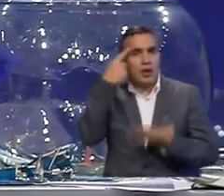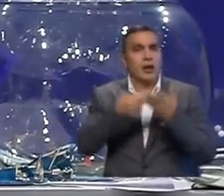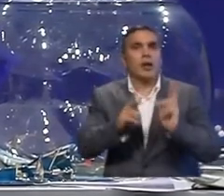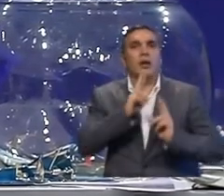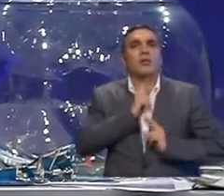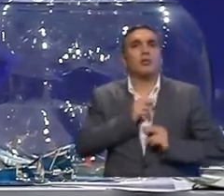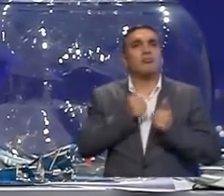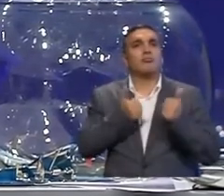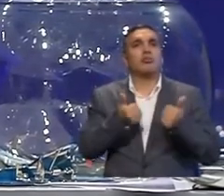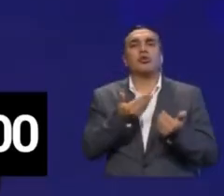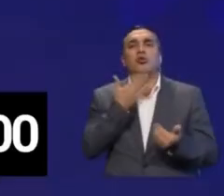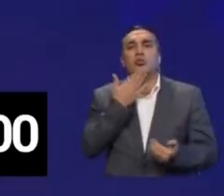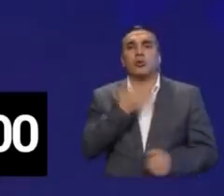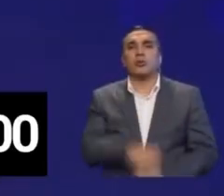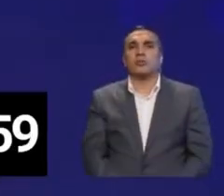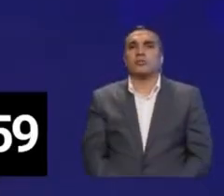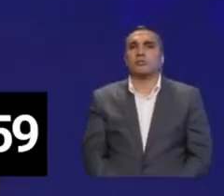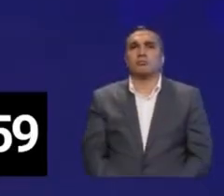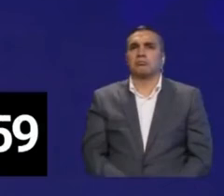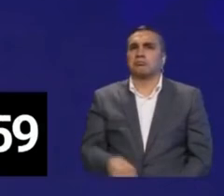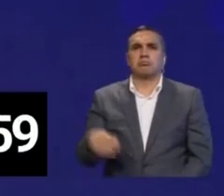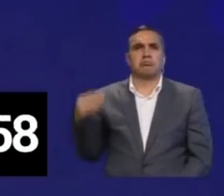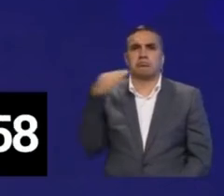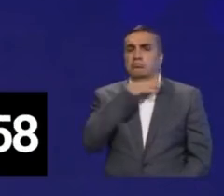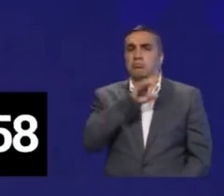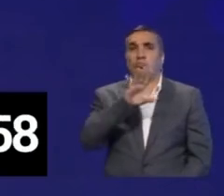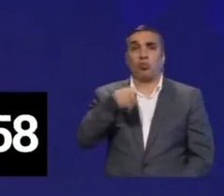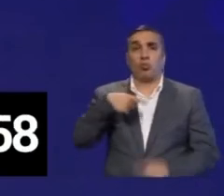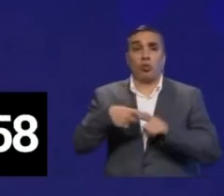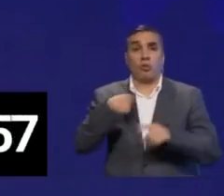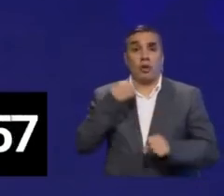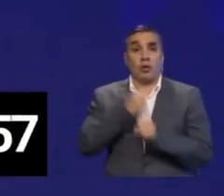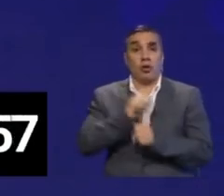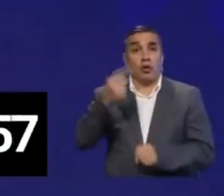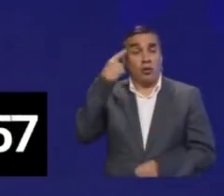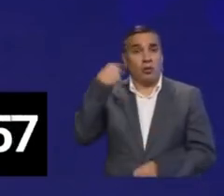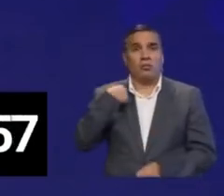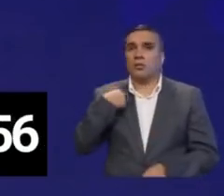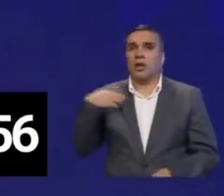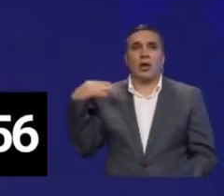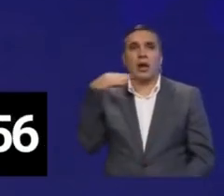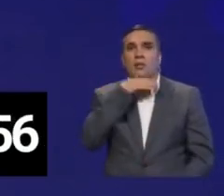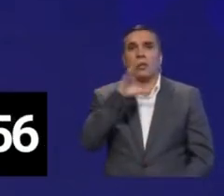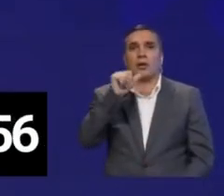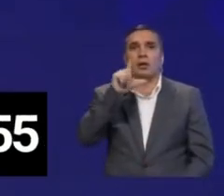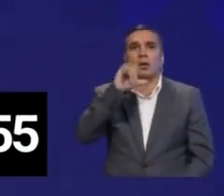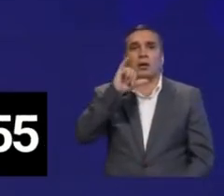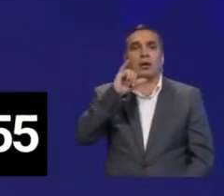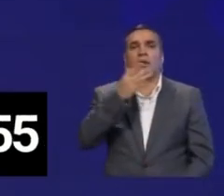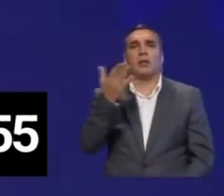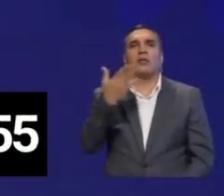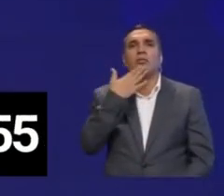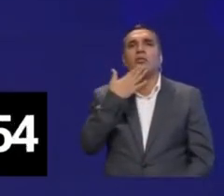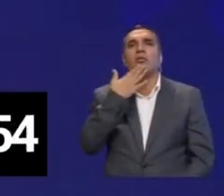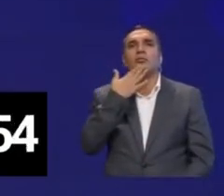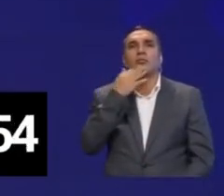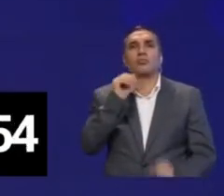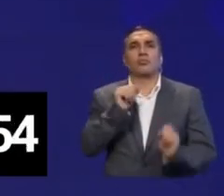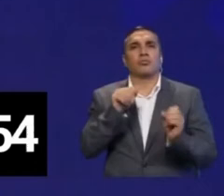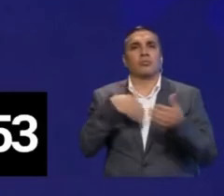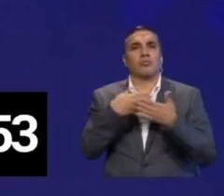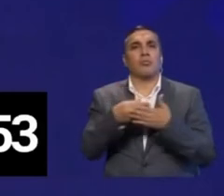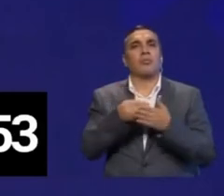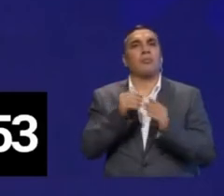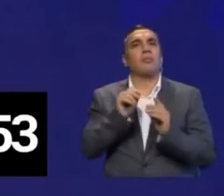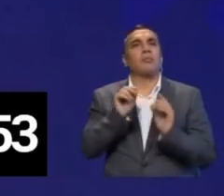que anotaba? Inmediatamente. Eso será fundamental en nuestro gobierno, el gobierno de Celi, el que va a permitir fortalecer esos principios y